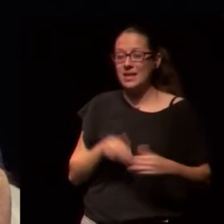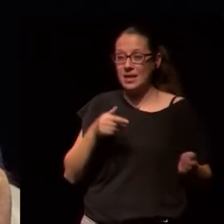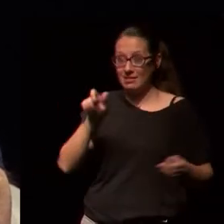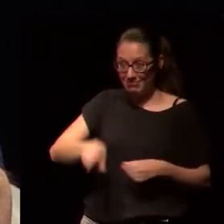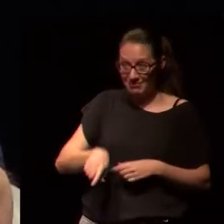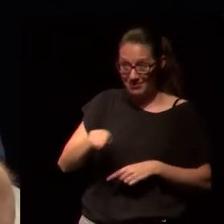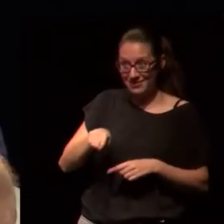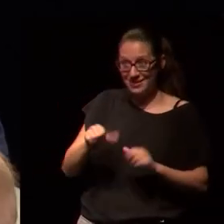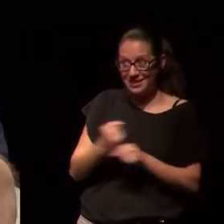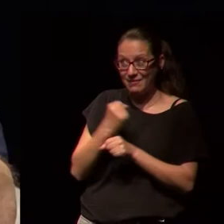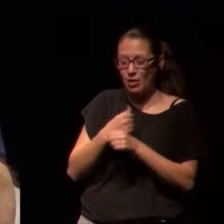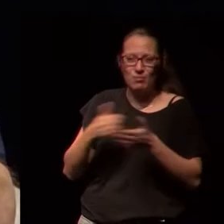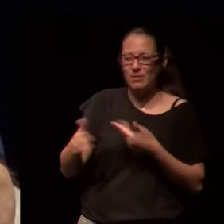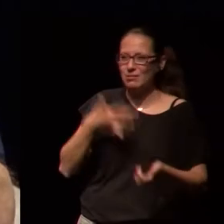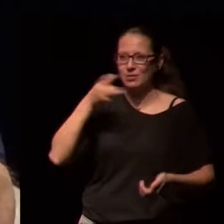trabajo?